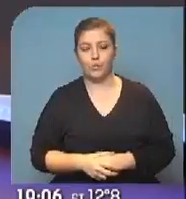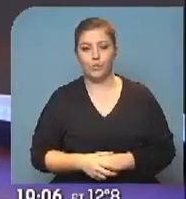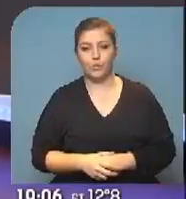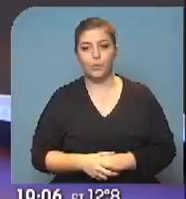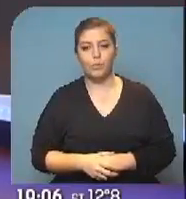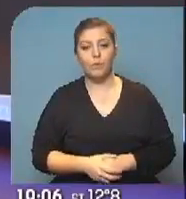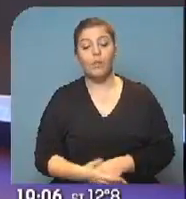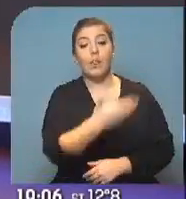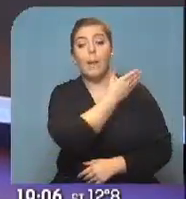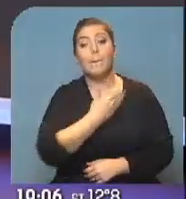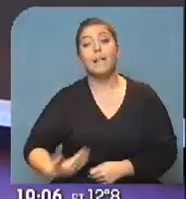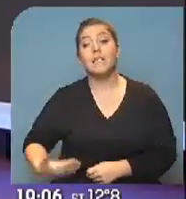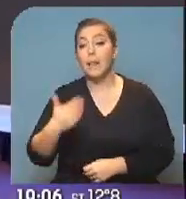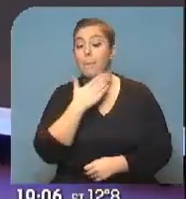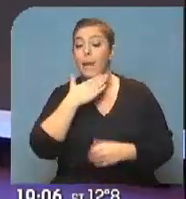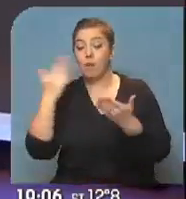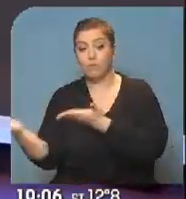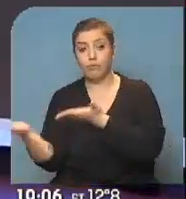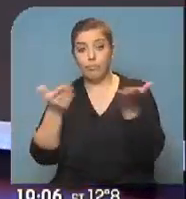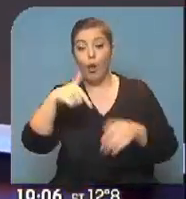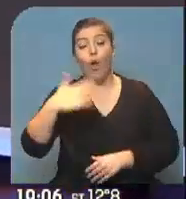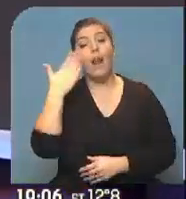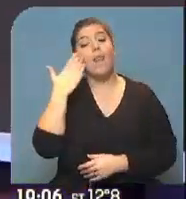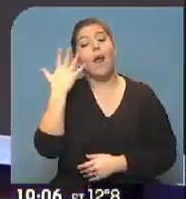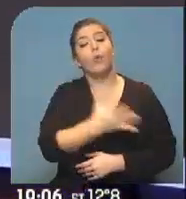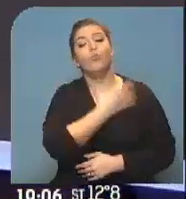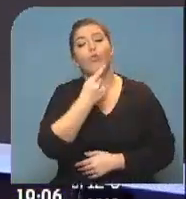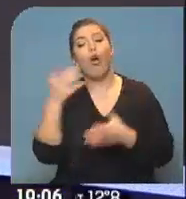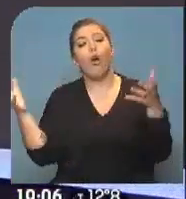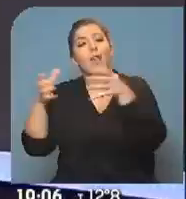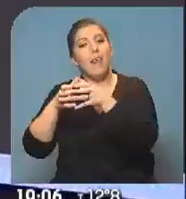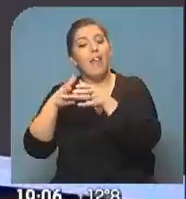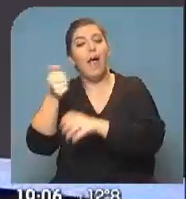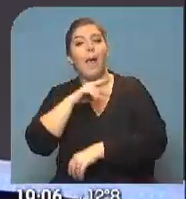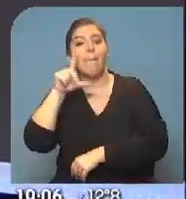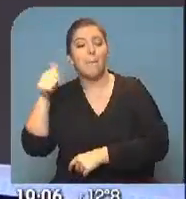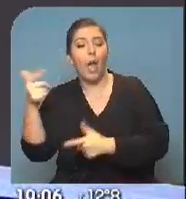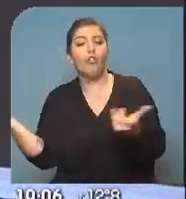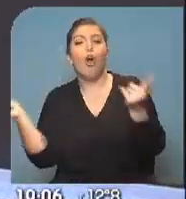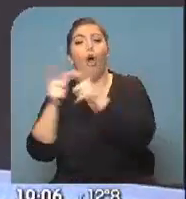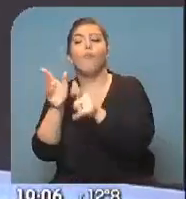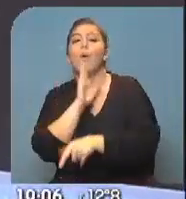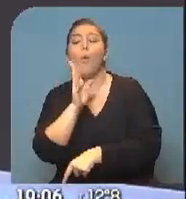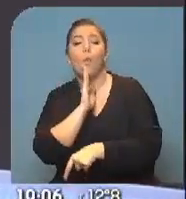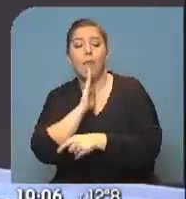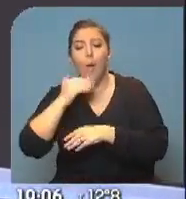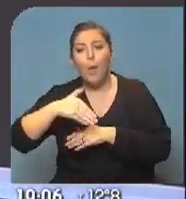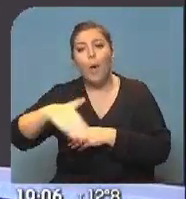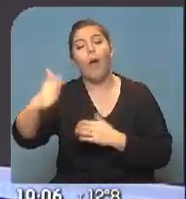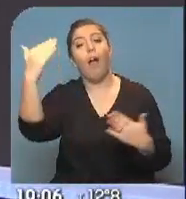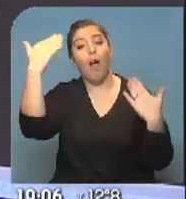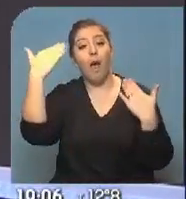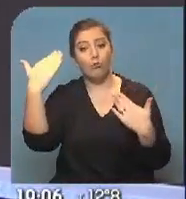el presidente mauricio macri recibió esta tarde a las autoridades de la amia de la comunidad judía a horas de que se realice el acto